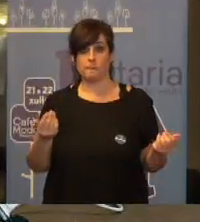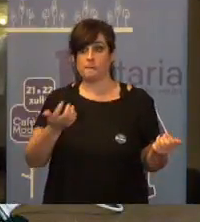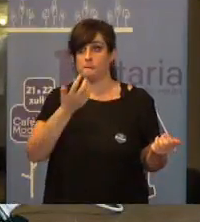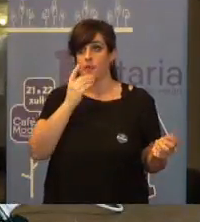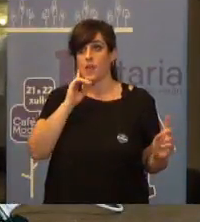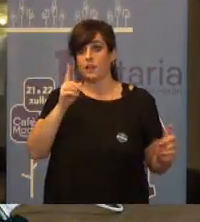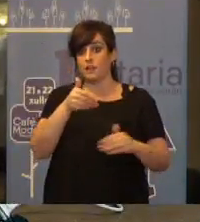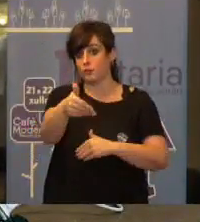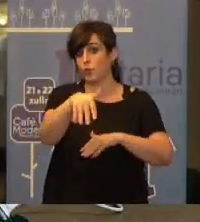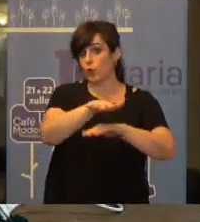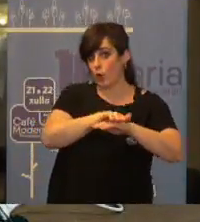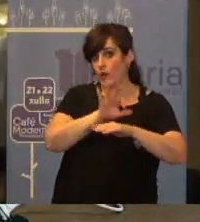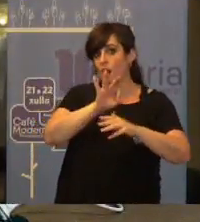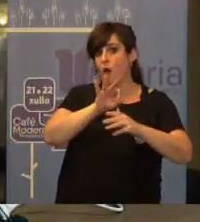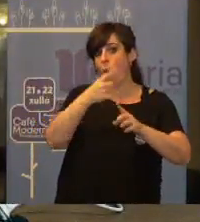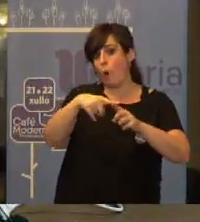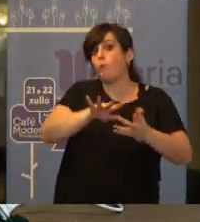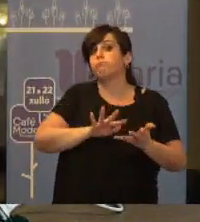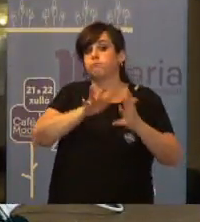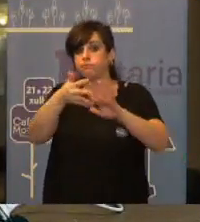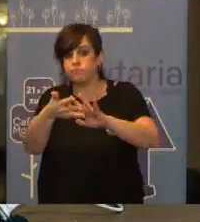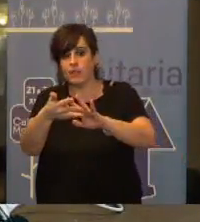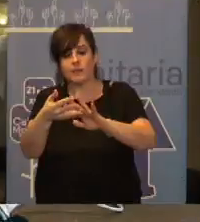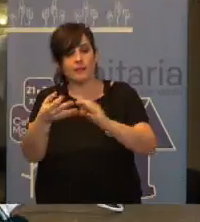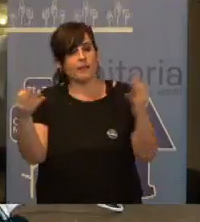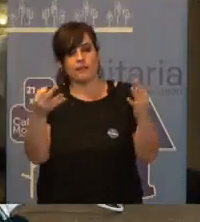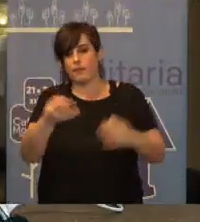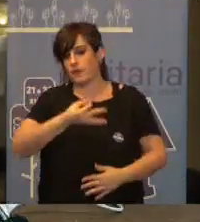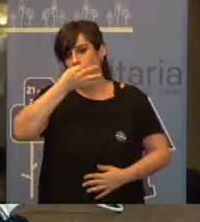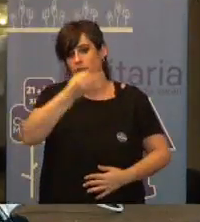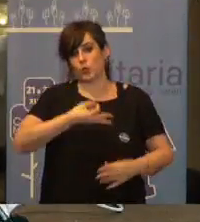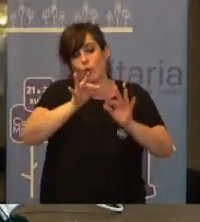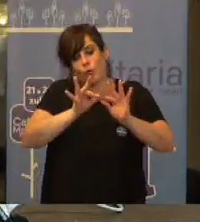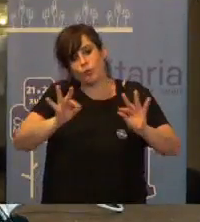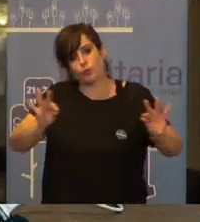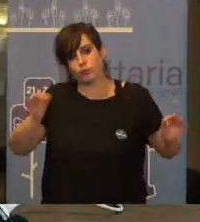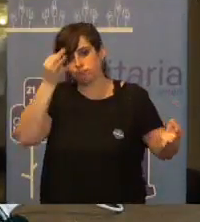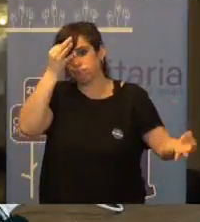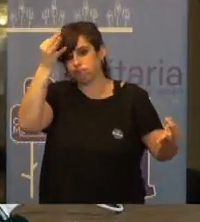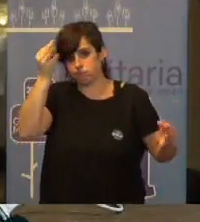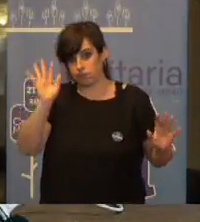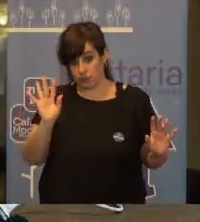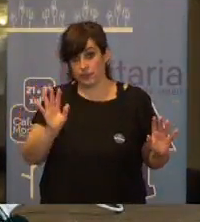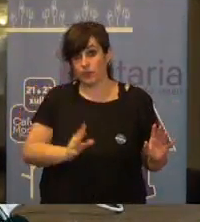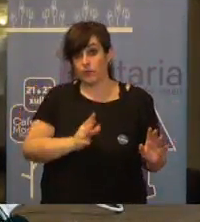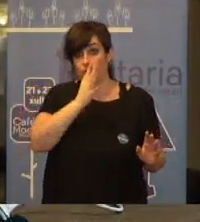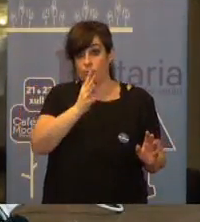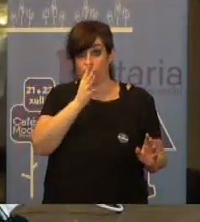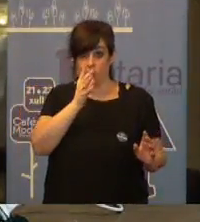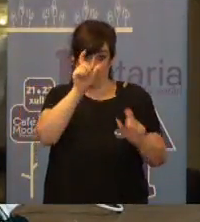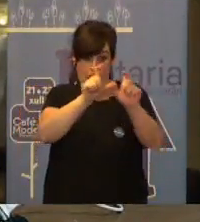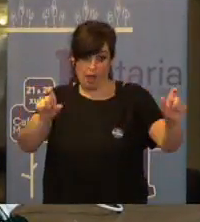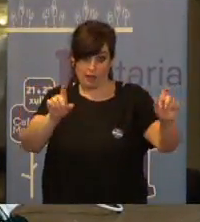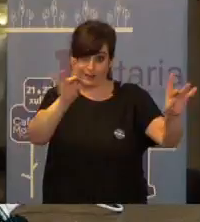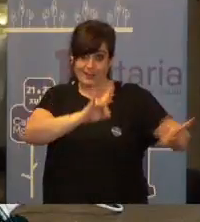gobernar e queres transformar, tens que afinar moito o discurso, porque o que o povo nacionalista e o povo de